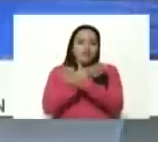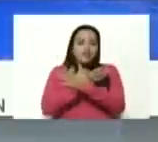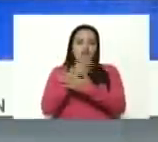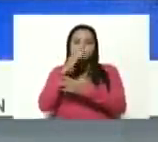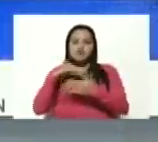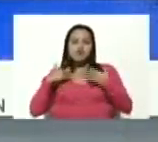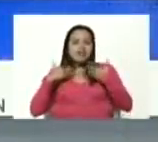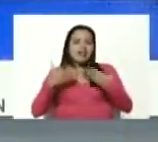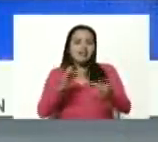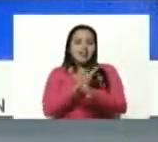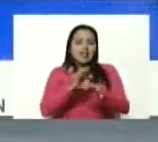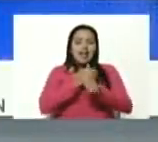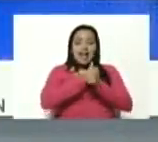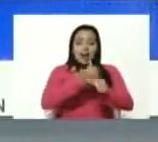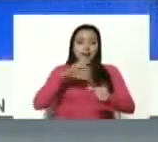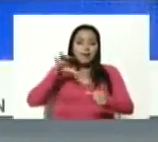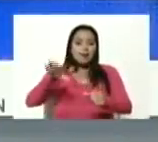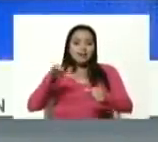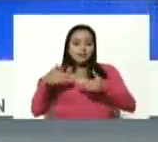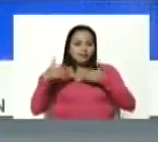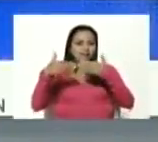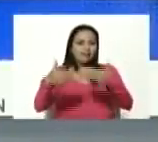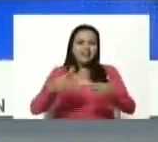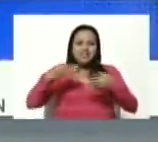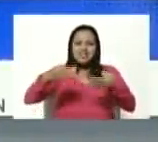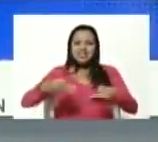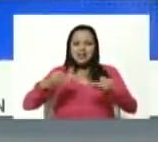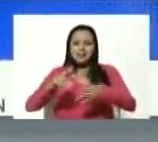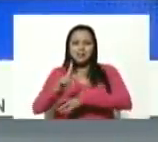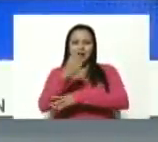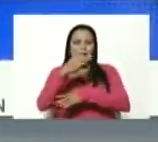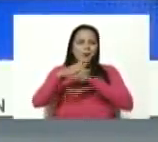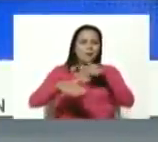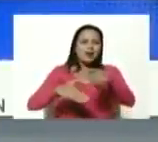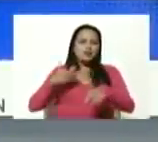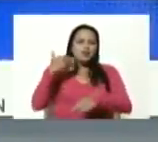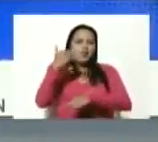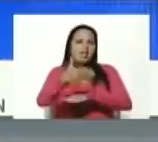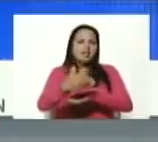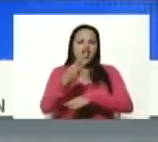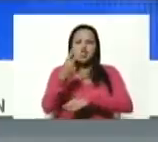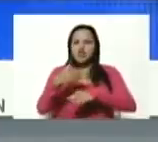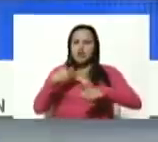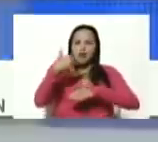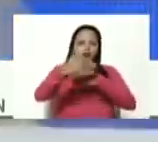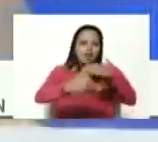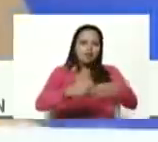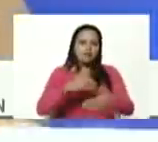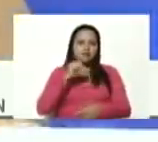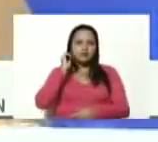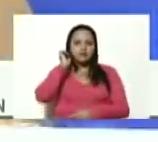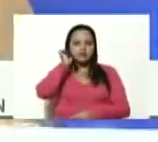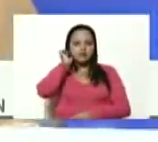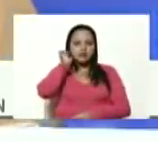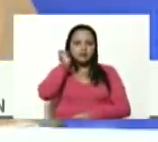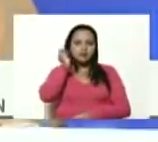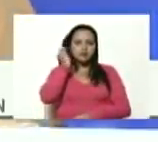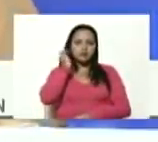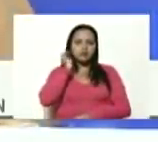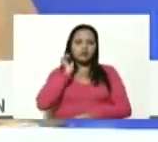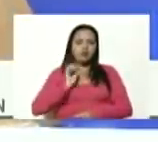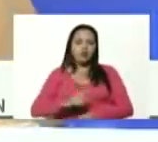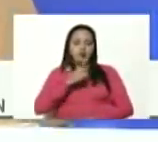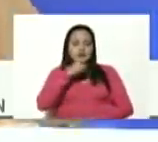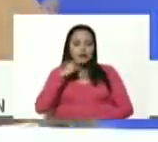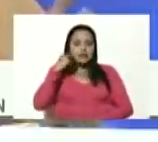rinde. El que ama la patria va siempre adelante, un paso adelante, dos pasos adelante, con una sonrisa.